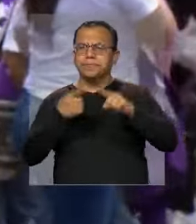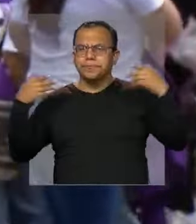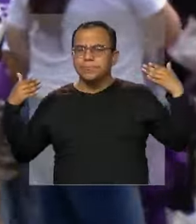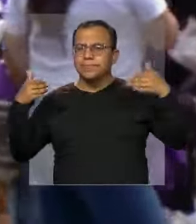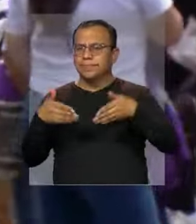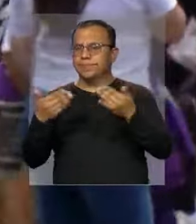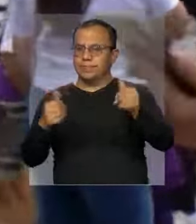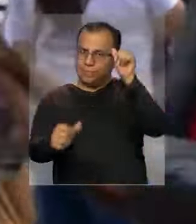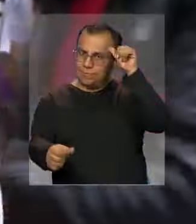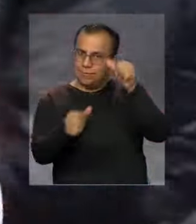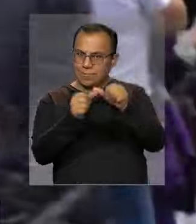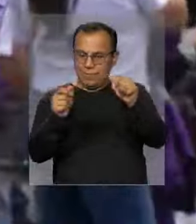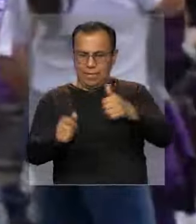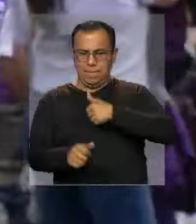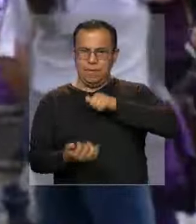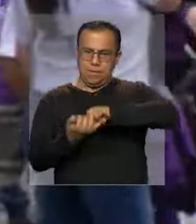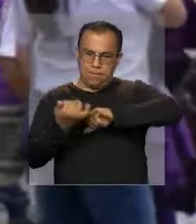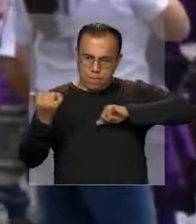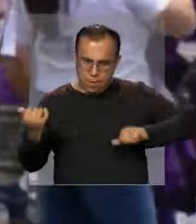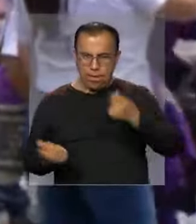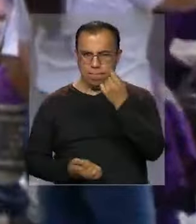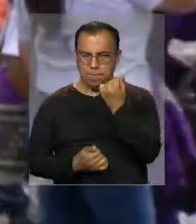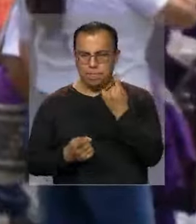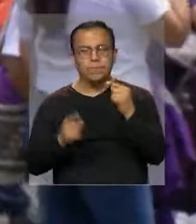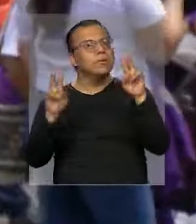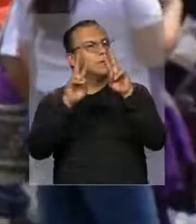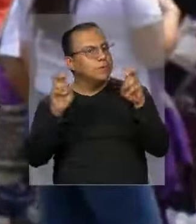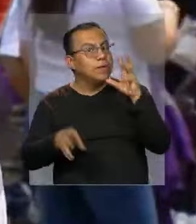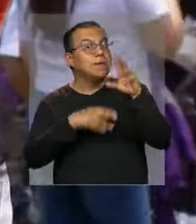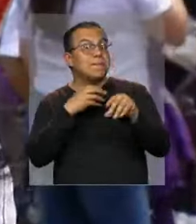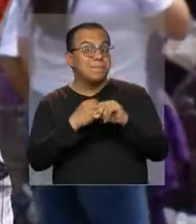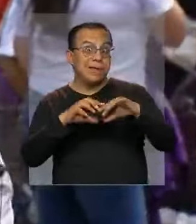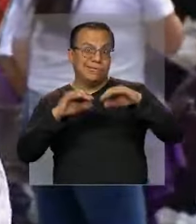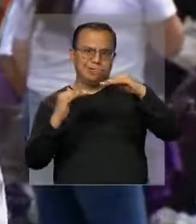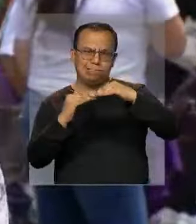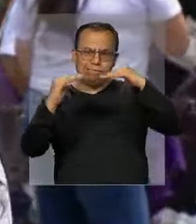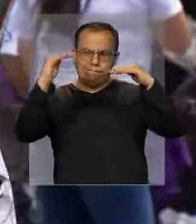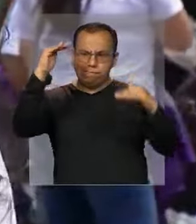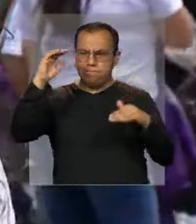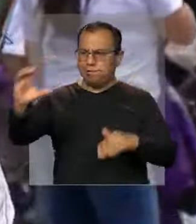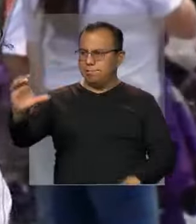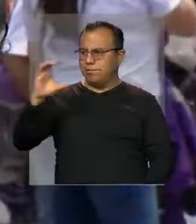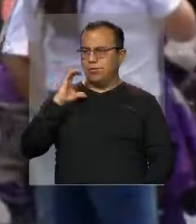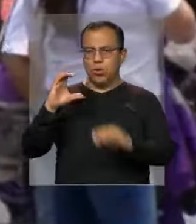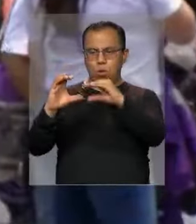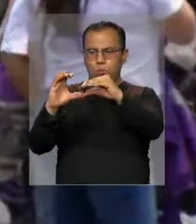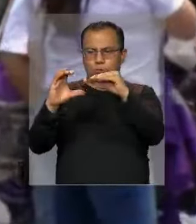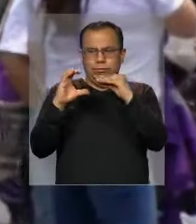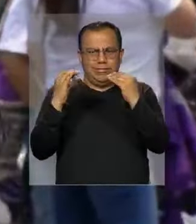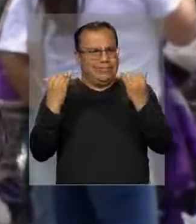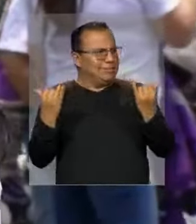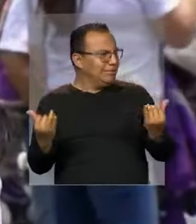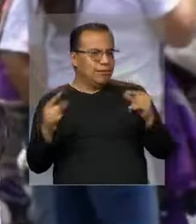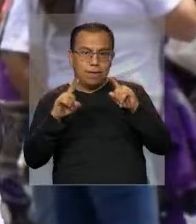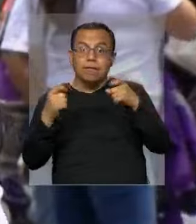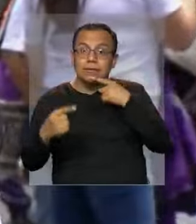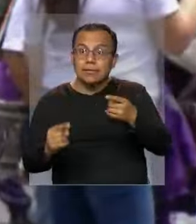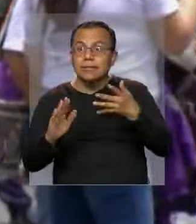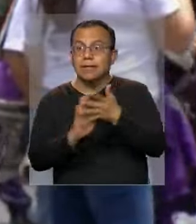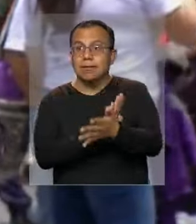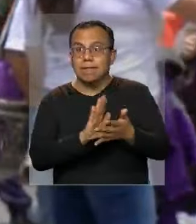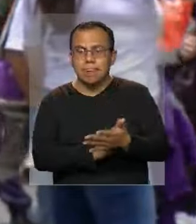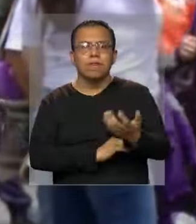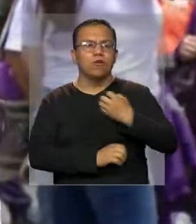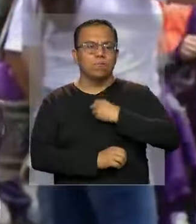de hoy en la conmemoración es de la autonomía económica. Hablemos aún de las brechas salariales que existen hacia las mujeres. Es momento de decirles que también hay